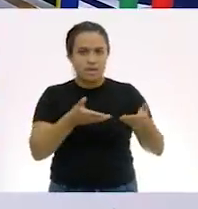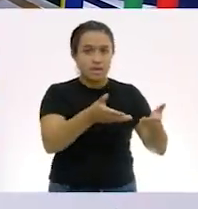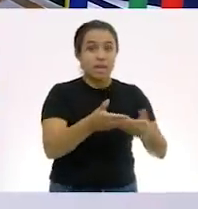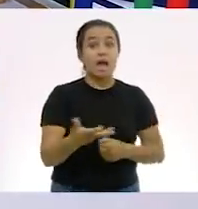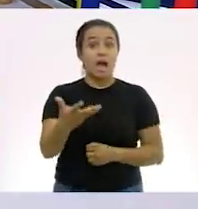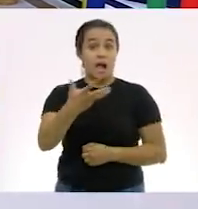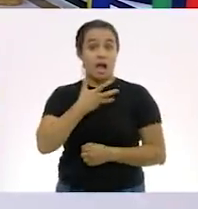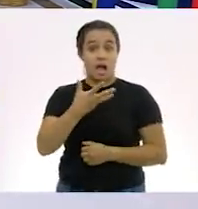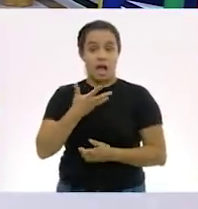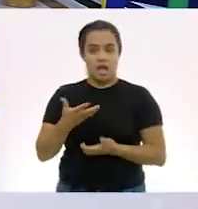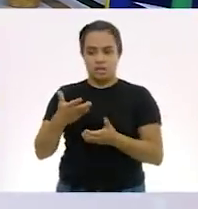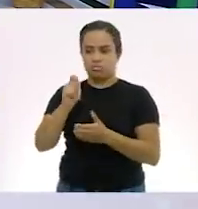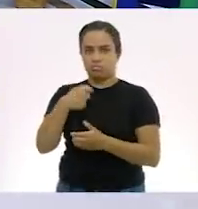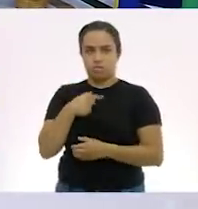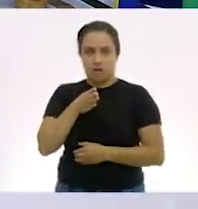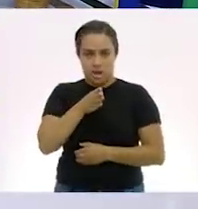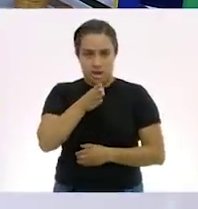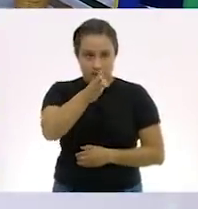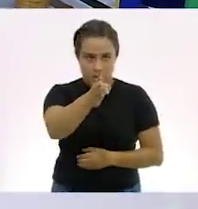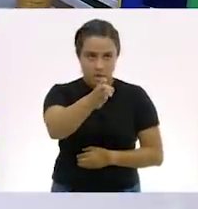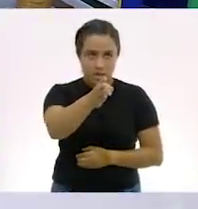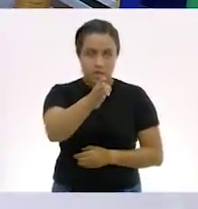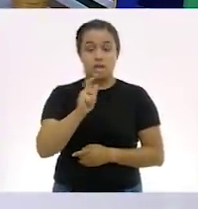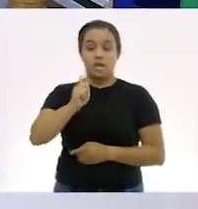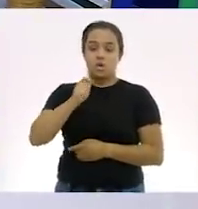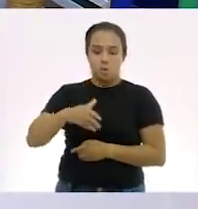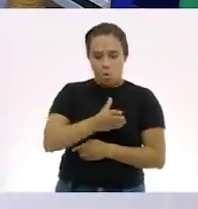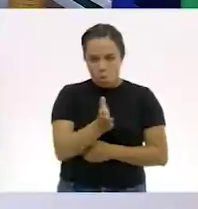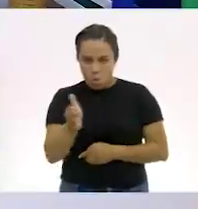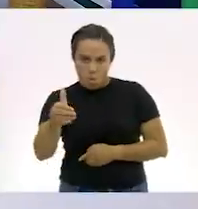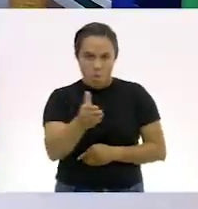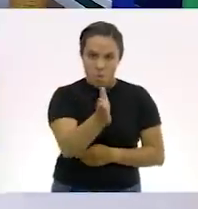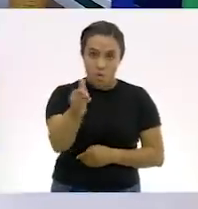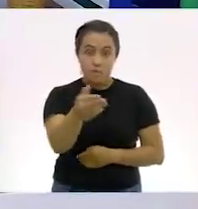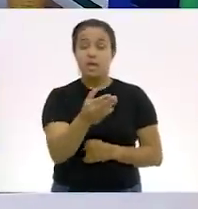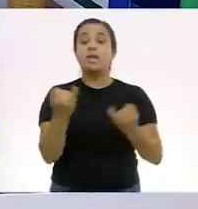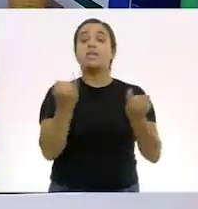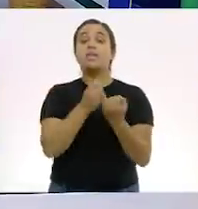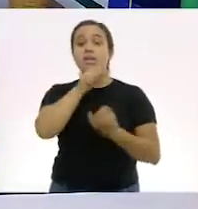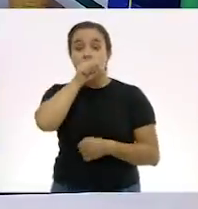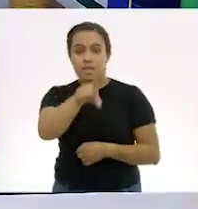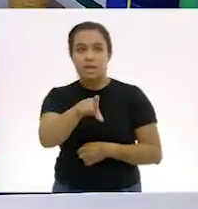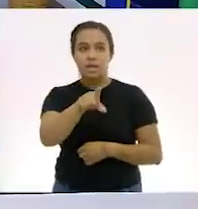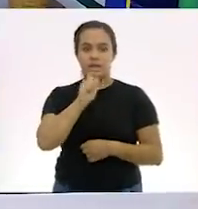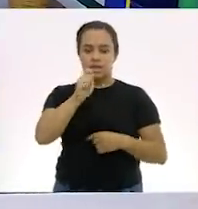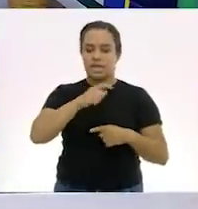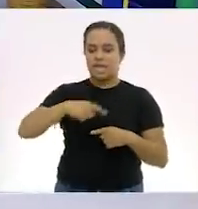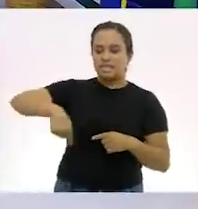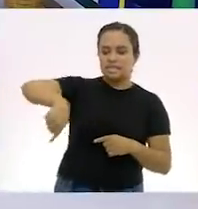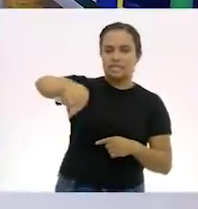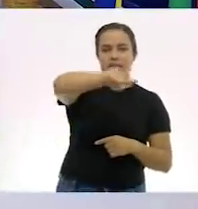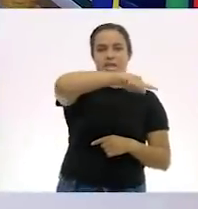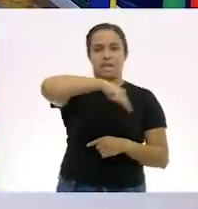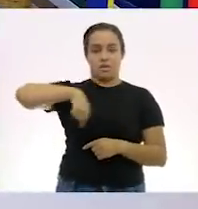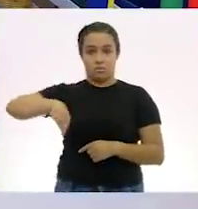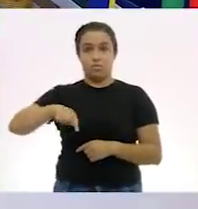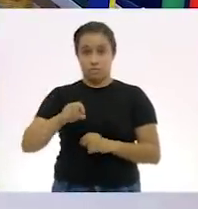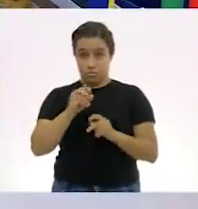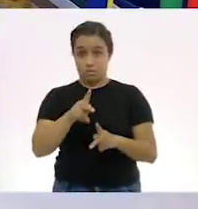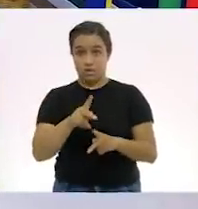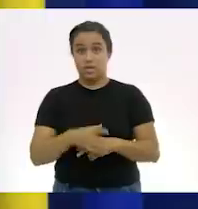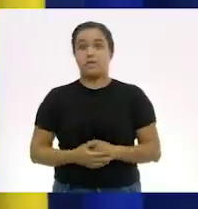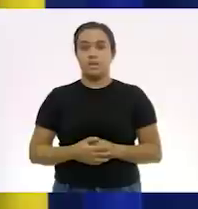En cambio, el espacio total considera el espacio que está fuera de nosotros y en el cual podremos desplazarnos hacia